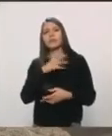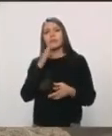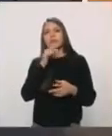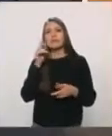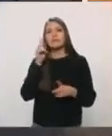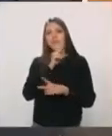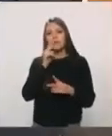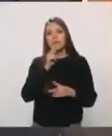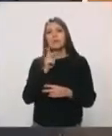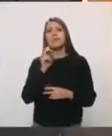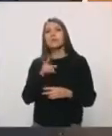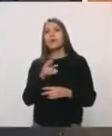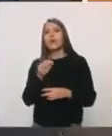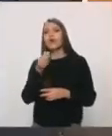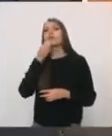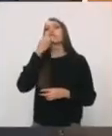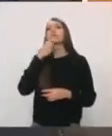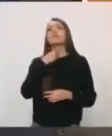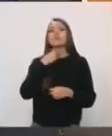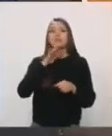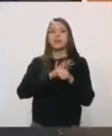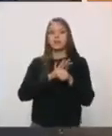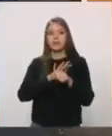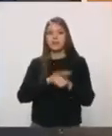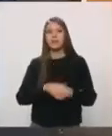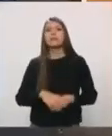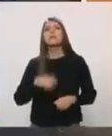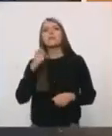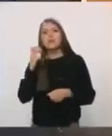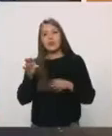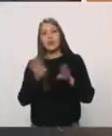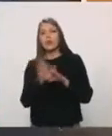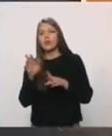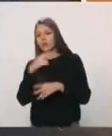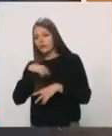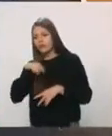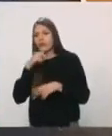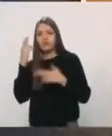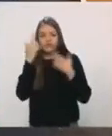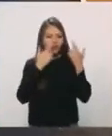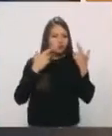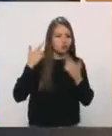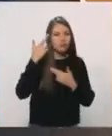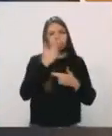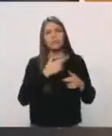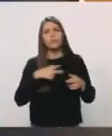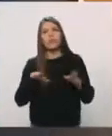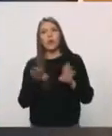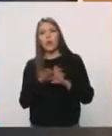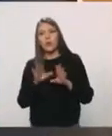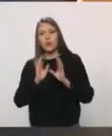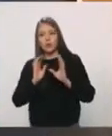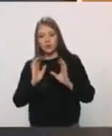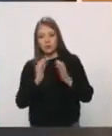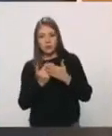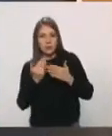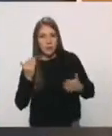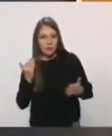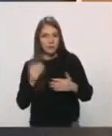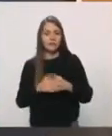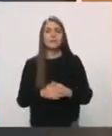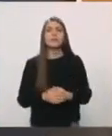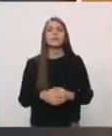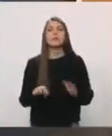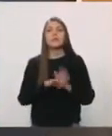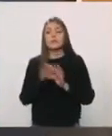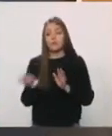por atragantamiento, ¿no? Entonces la primera medida, y de hecho se revisa como en los protocolos que nosotros manejamos, es la prevención. Cuidar que si le voy a